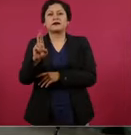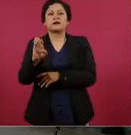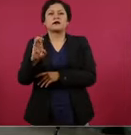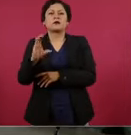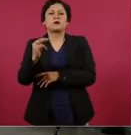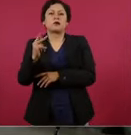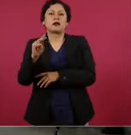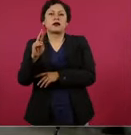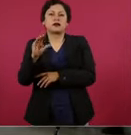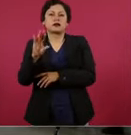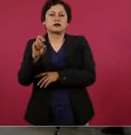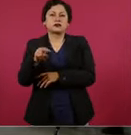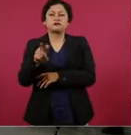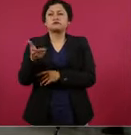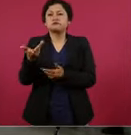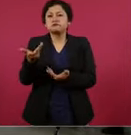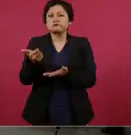desaparecen,